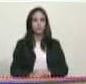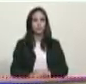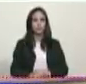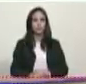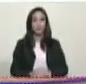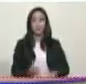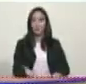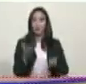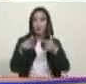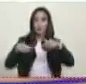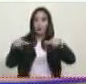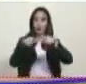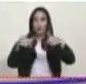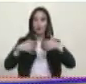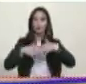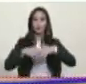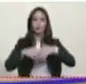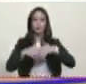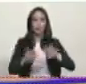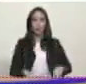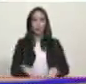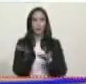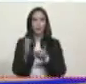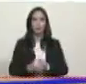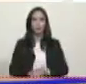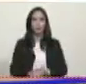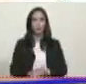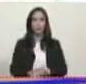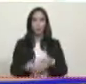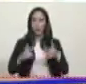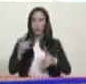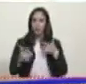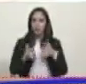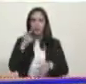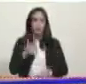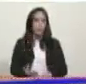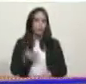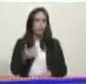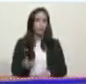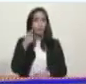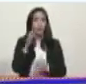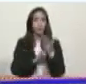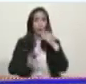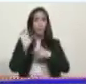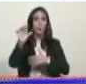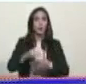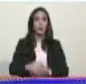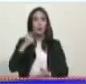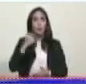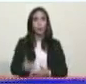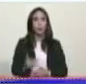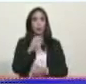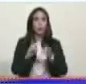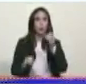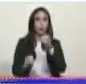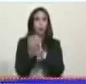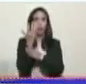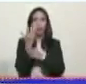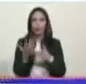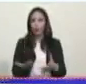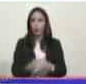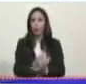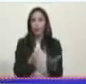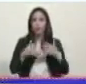Encontramos acá en la planta Sibecci, en un evento sumamente importante para el país, porque estamos relanzando